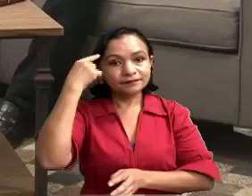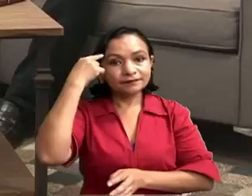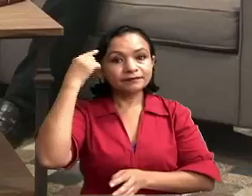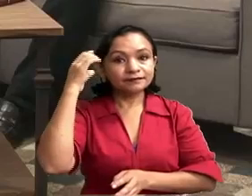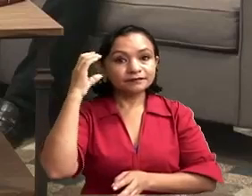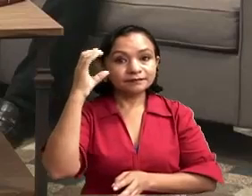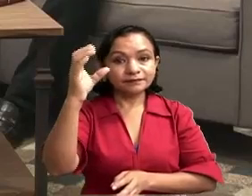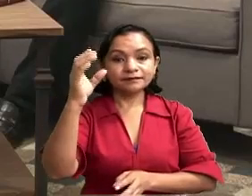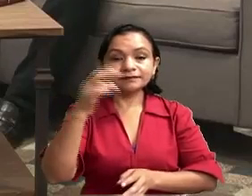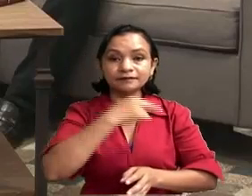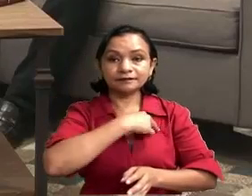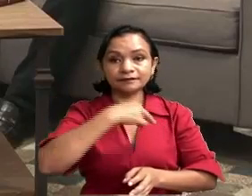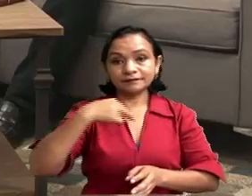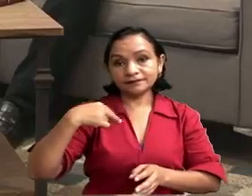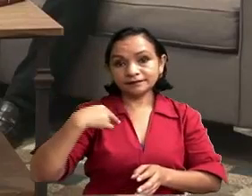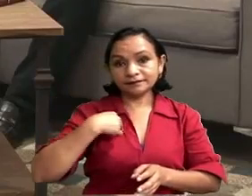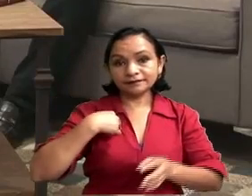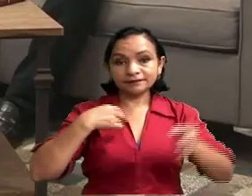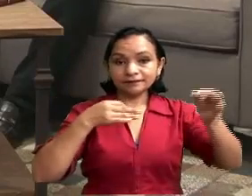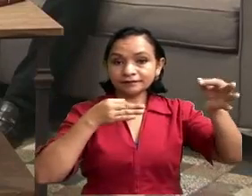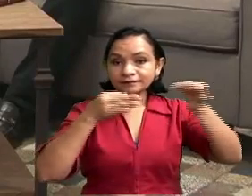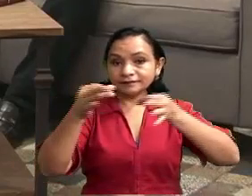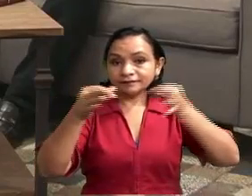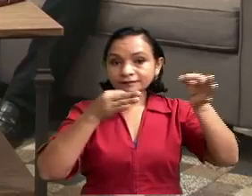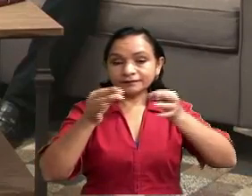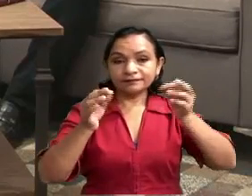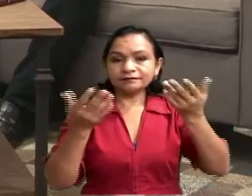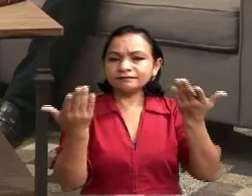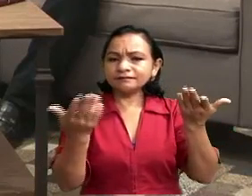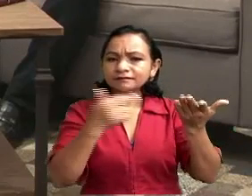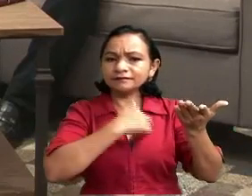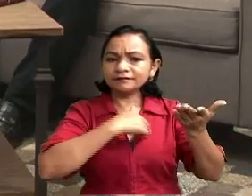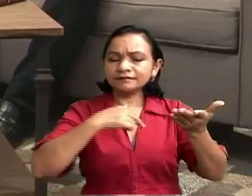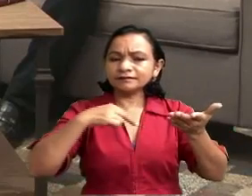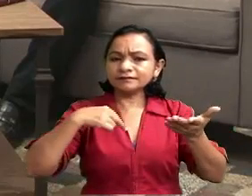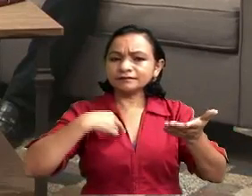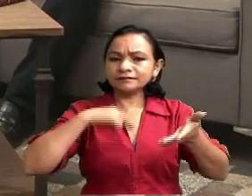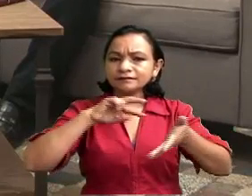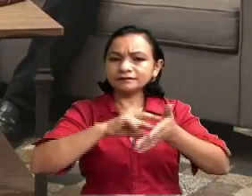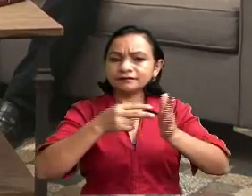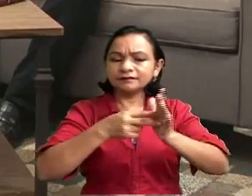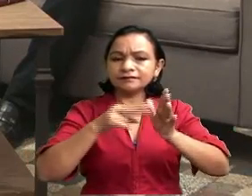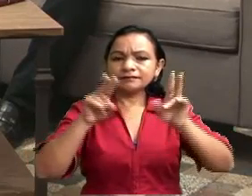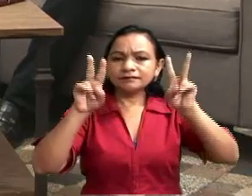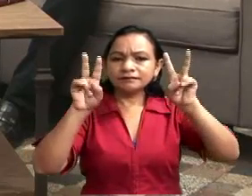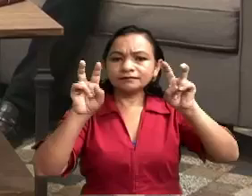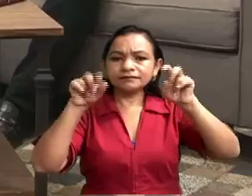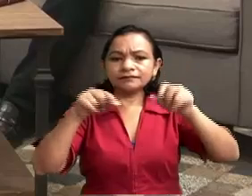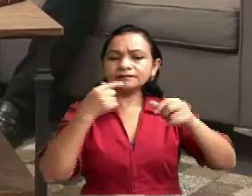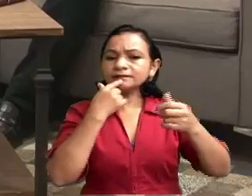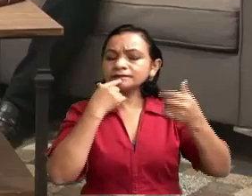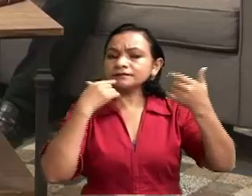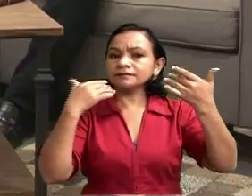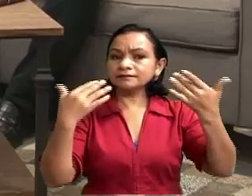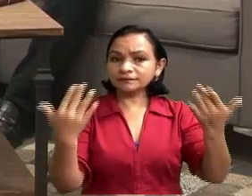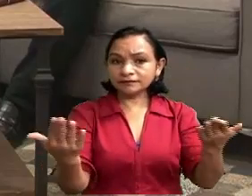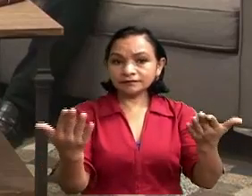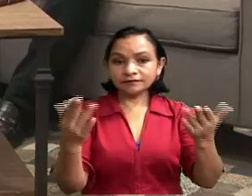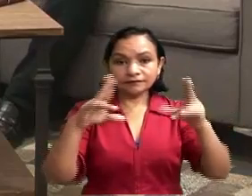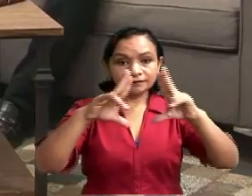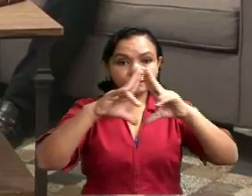brevemente hay que hacer un análisis de contexto. Okay. De por qué las medidas que ha